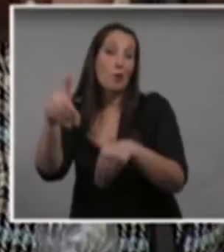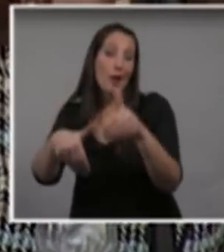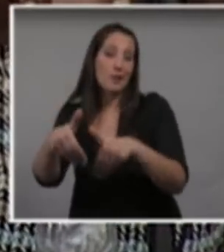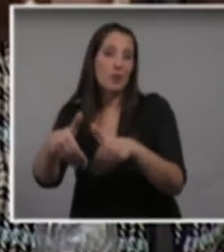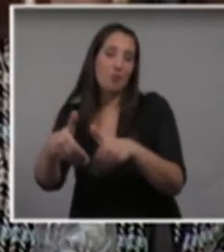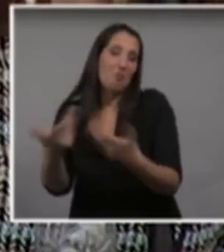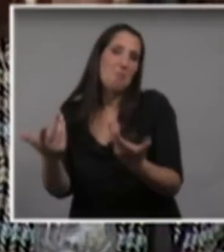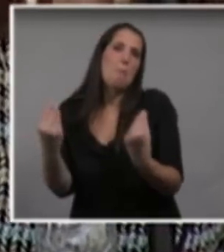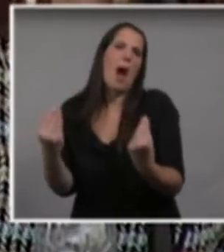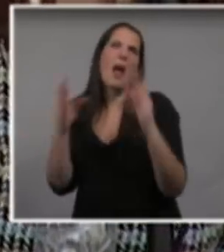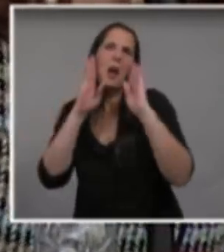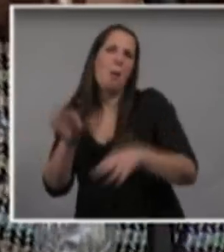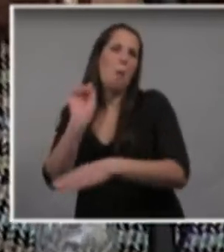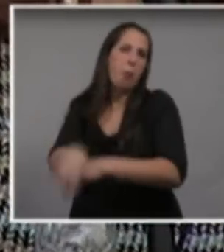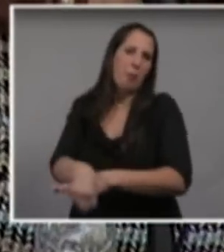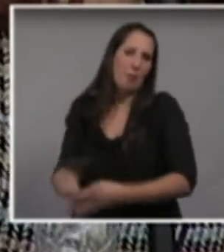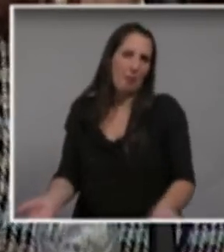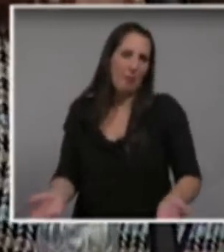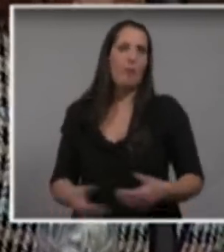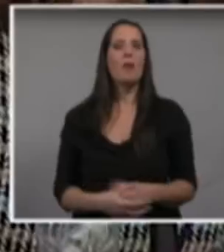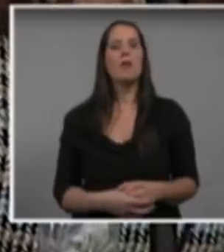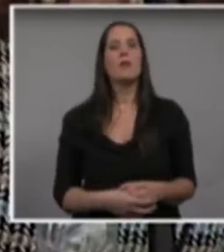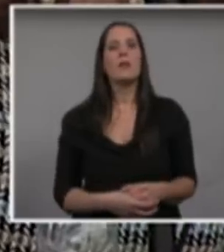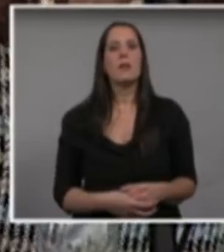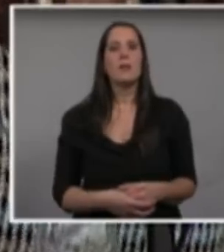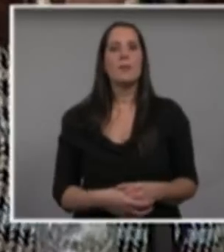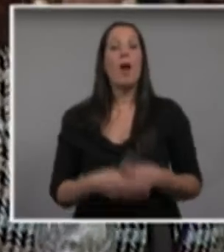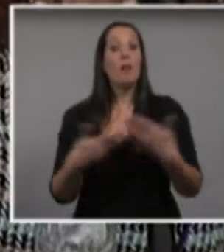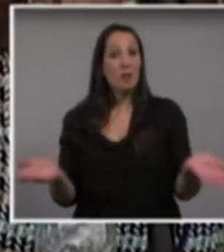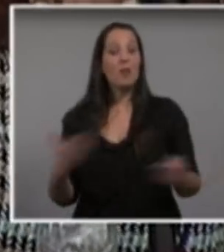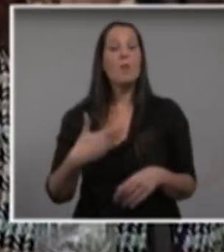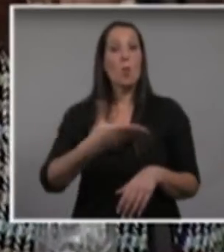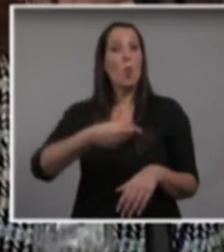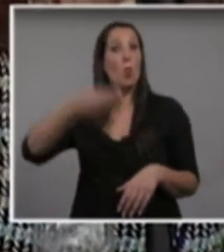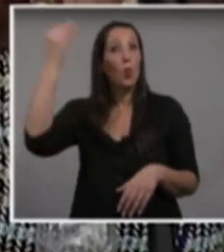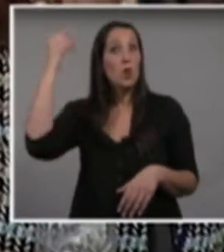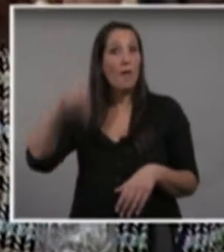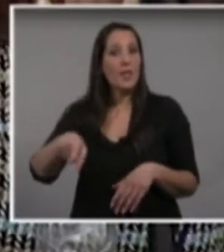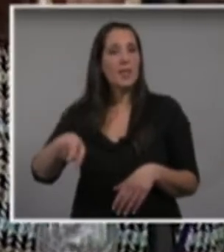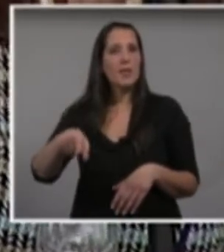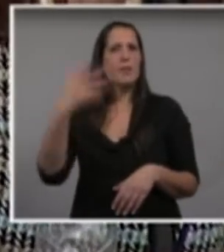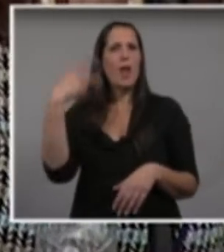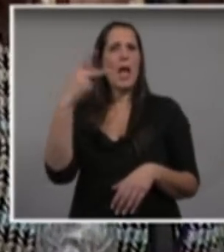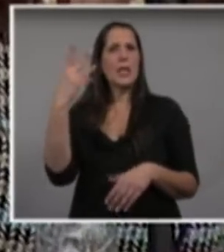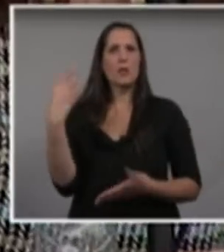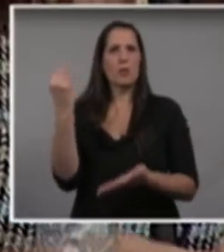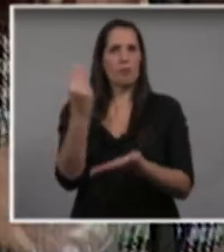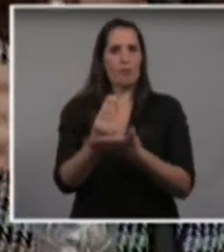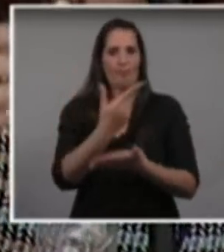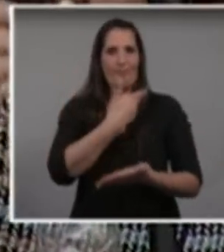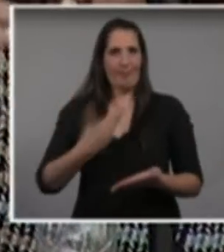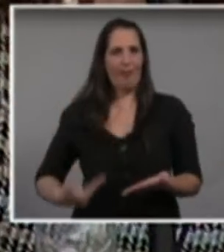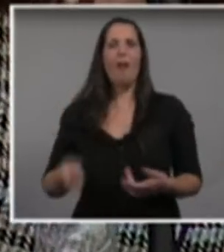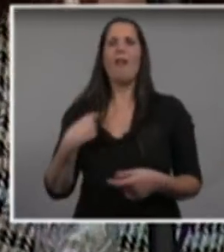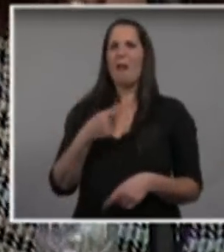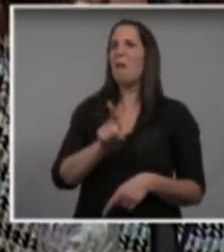Entonces, muchas veces, cuando Néstor llegó a la gobernación y le decían una